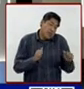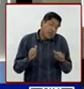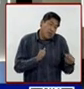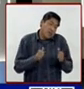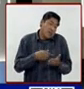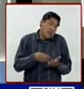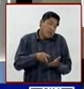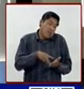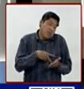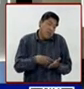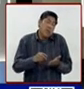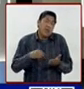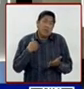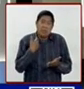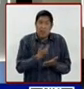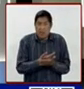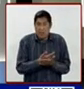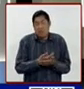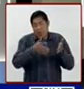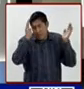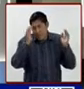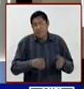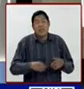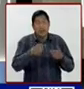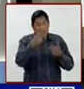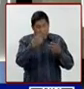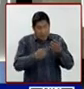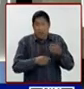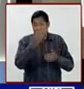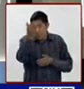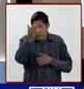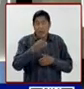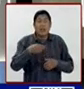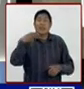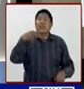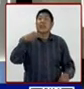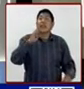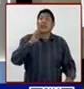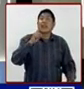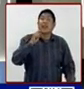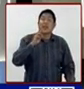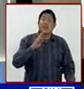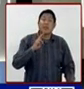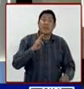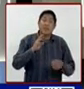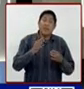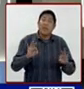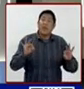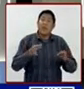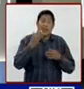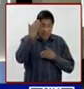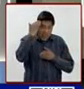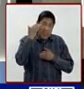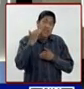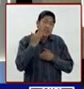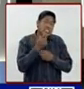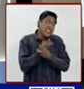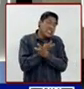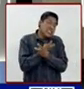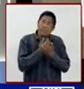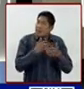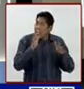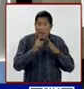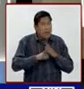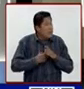por ejemplo bailar una morenada, llegar hasta un salón, en fin, detalles contigo, Héctor Uriarte, porque ya la fiesta de las ñatitas está listo para